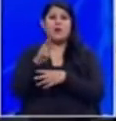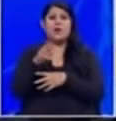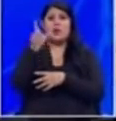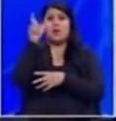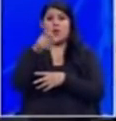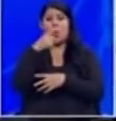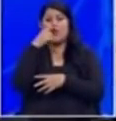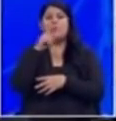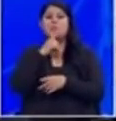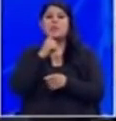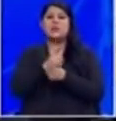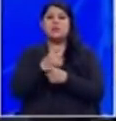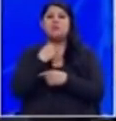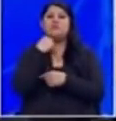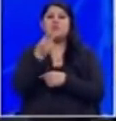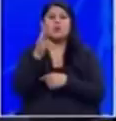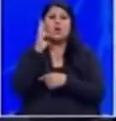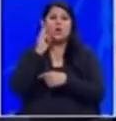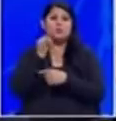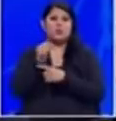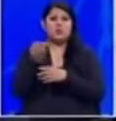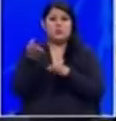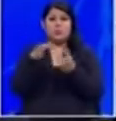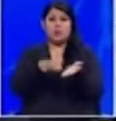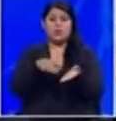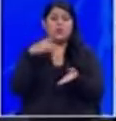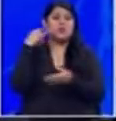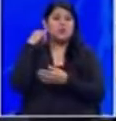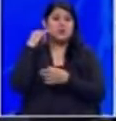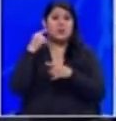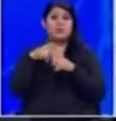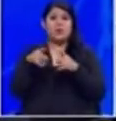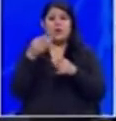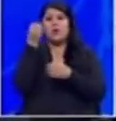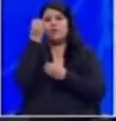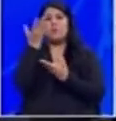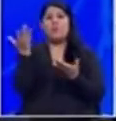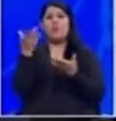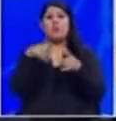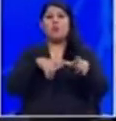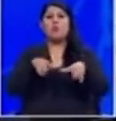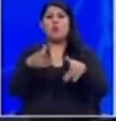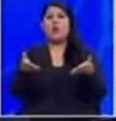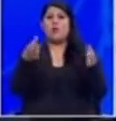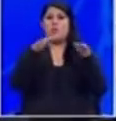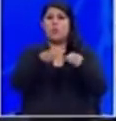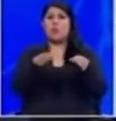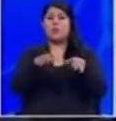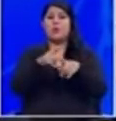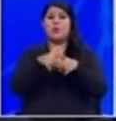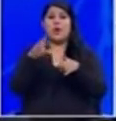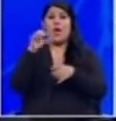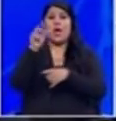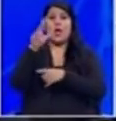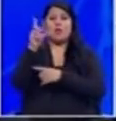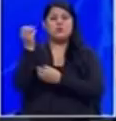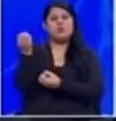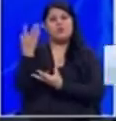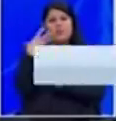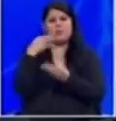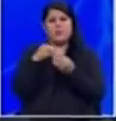delito de violación y muerte indicó a las autoridades el sitio donde enterró el cuerpo nuestro corresponsal carlos andrade tiene el